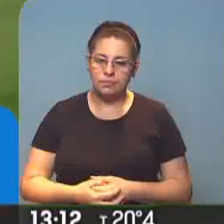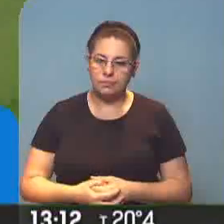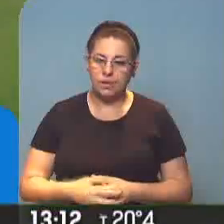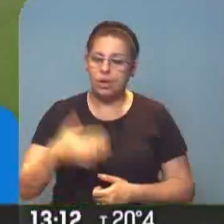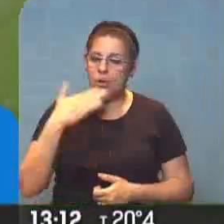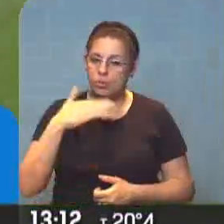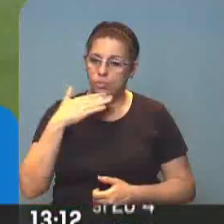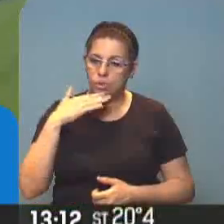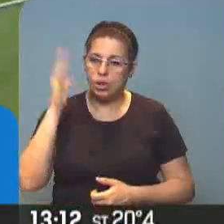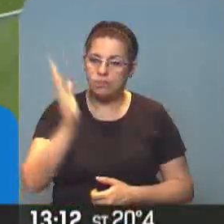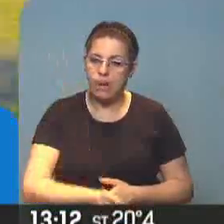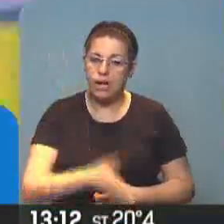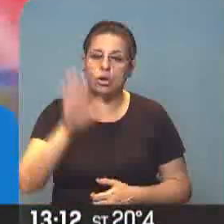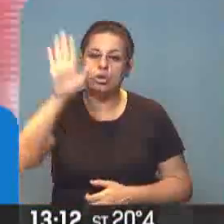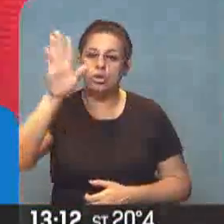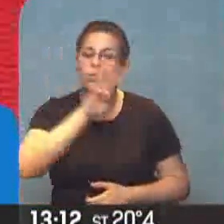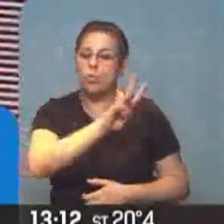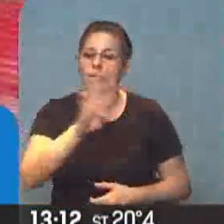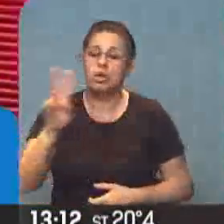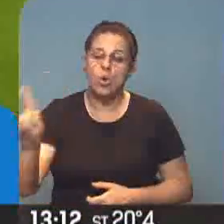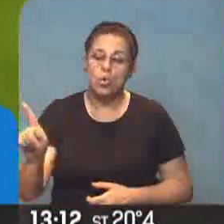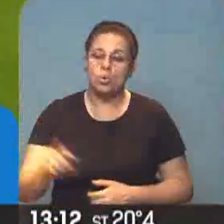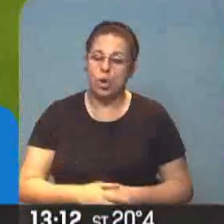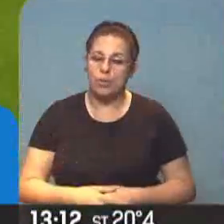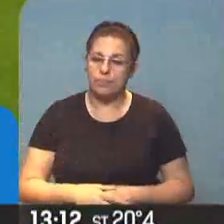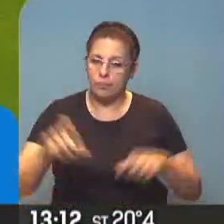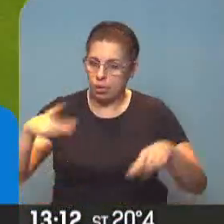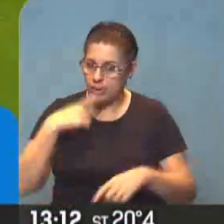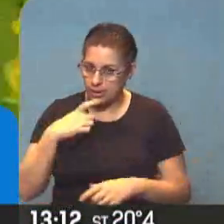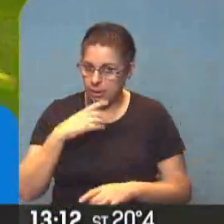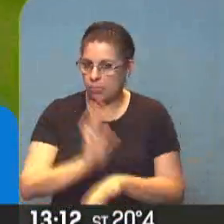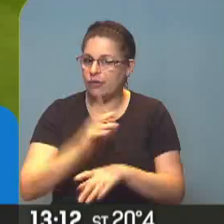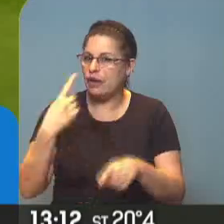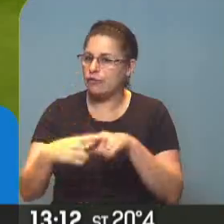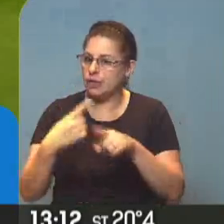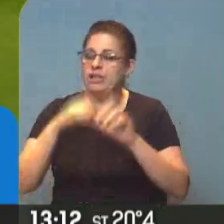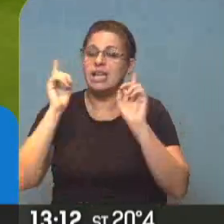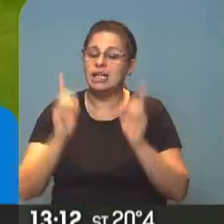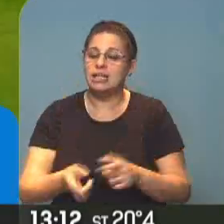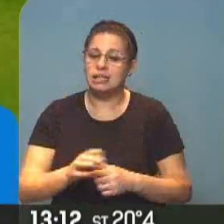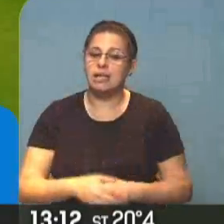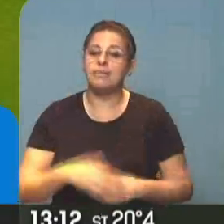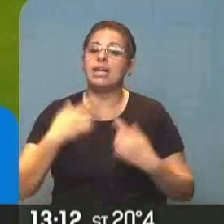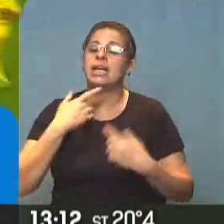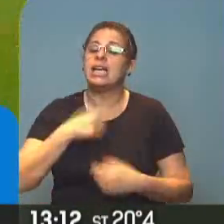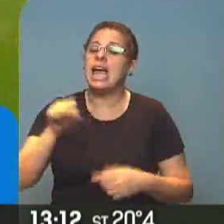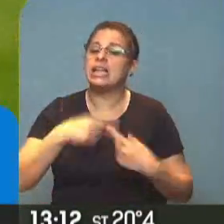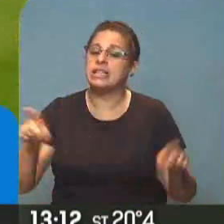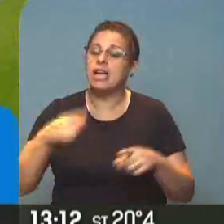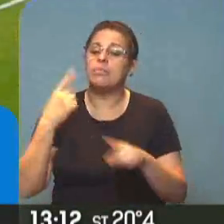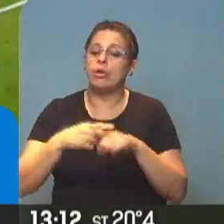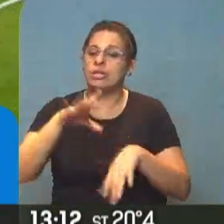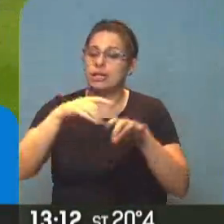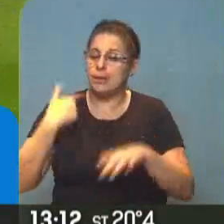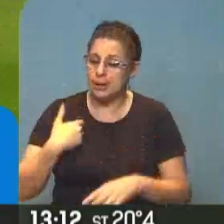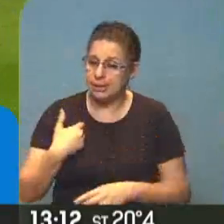Boca aplastó a Godoy Cruz 4-1 en la Bombonera, que vivió una fiesta y que además cantó por la selección argentina. El Tomba